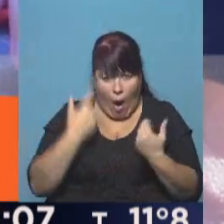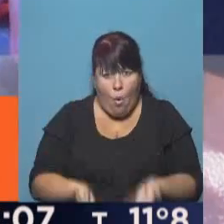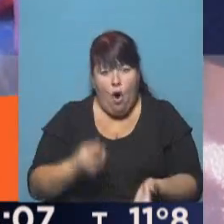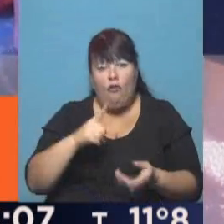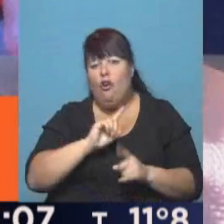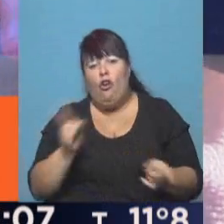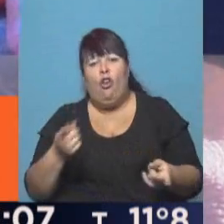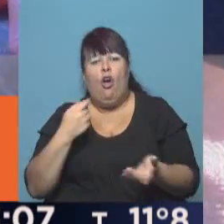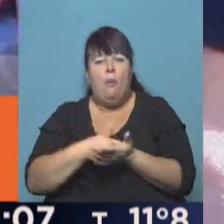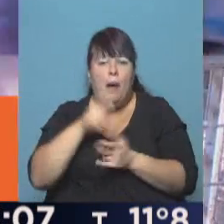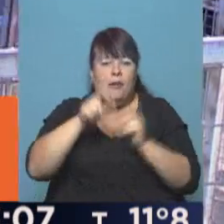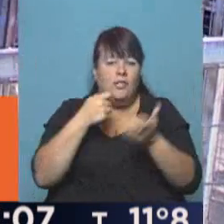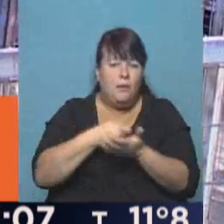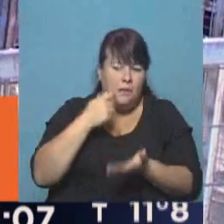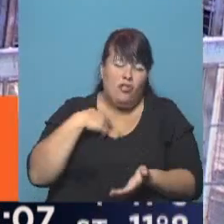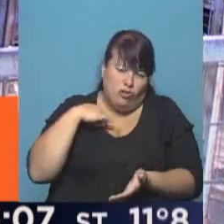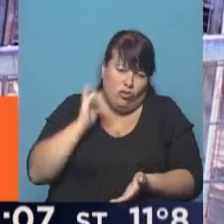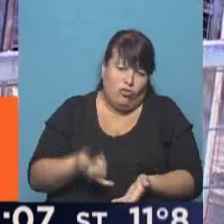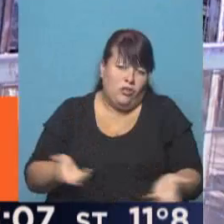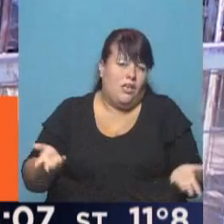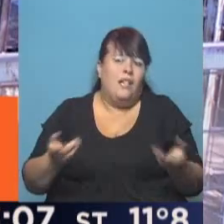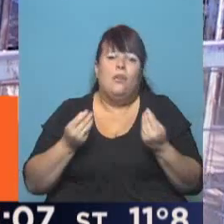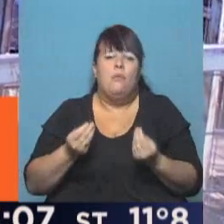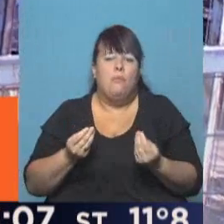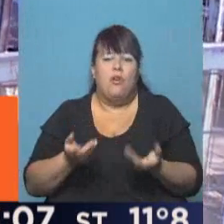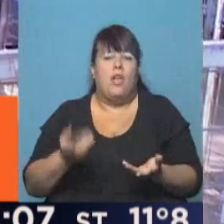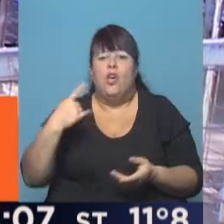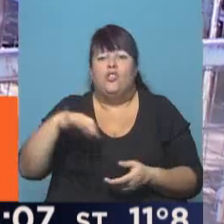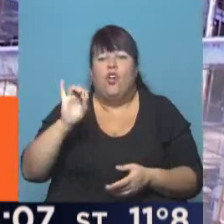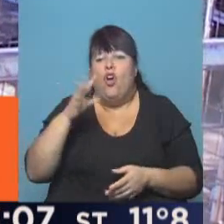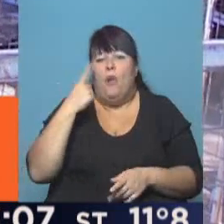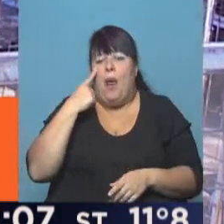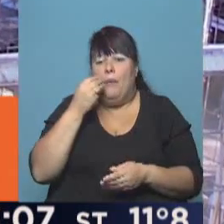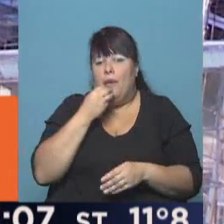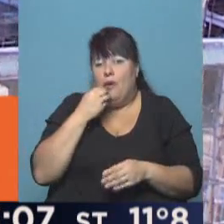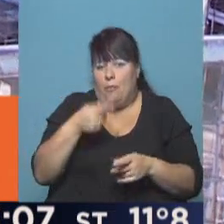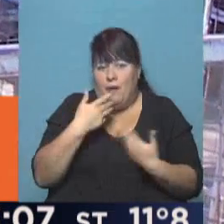están de acuerdo ustedes, los trabajadores? Yo sí, porque lo único que te da de comer.